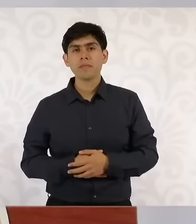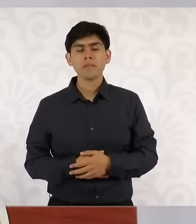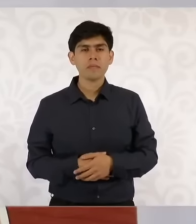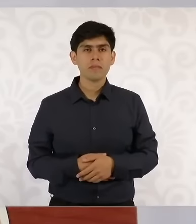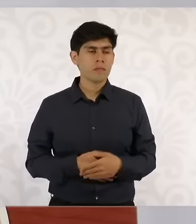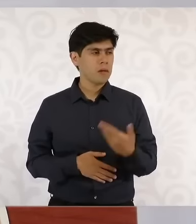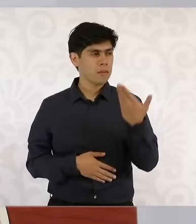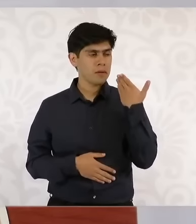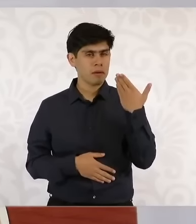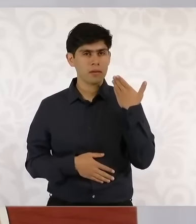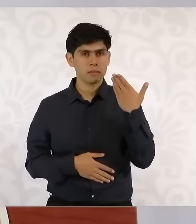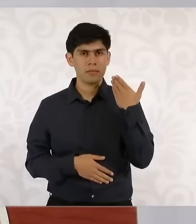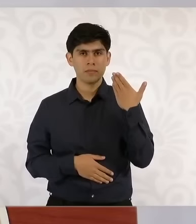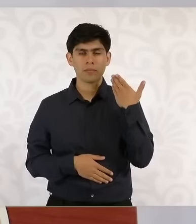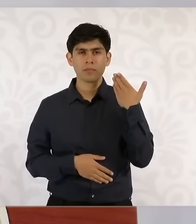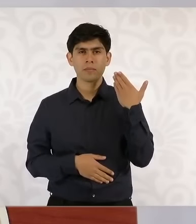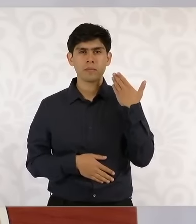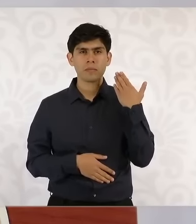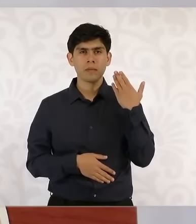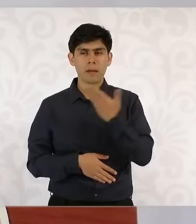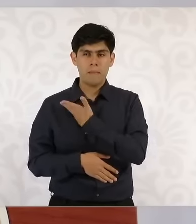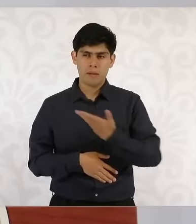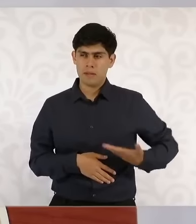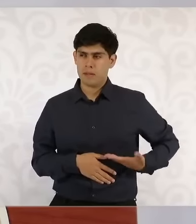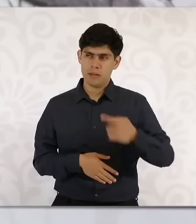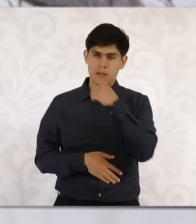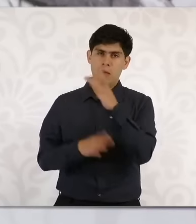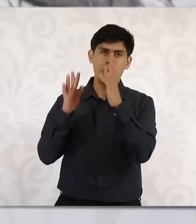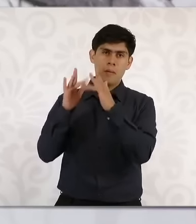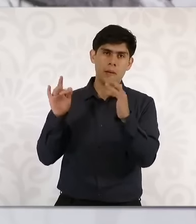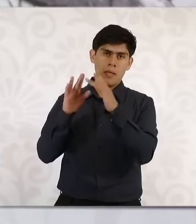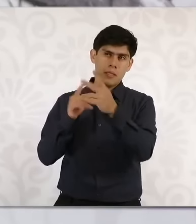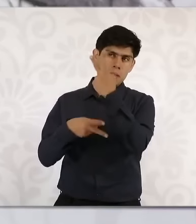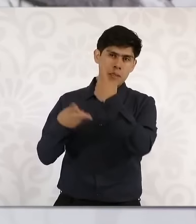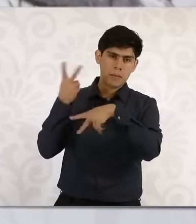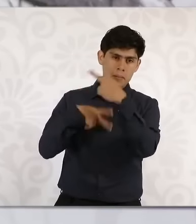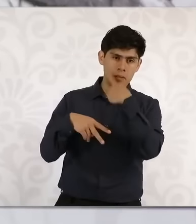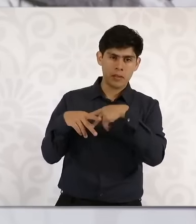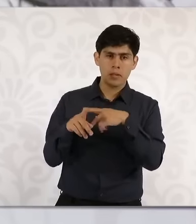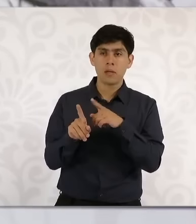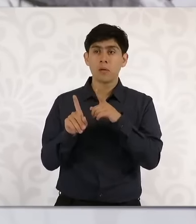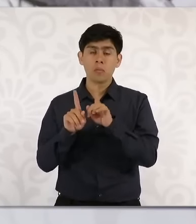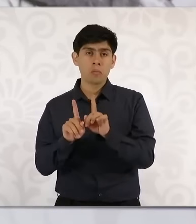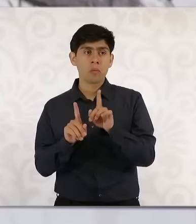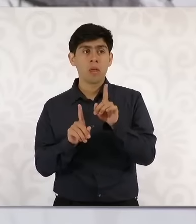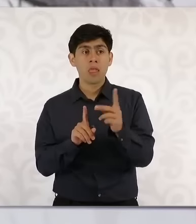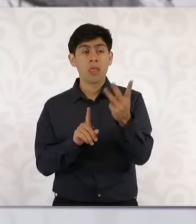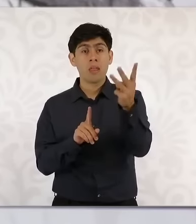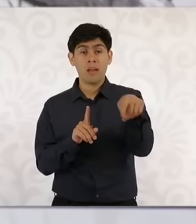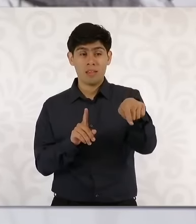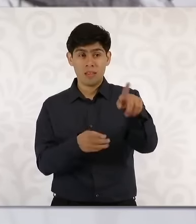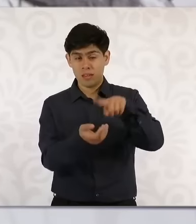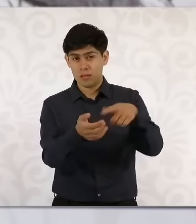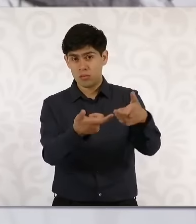vino el presidente de Francia, ¿no? Que había tres personas que gritaban,